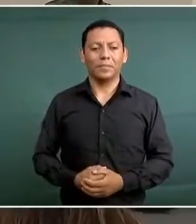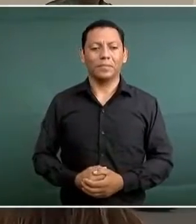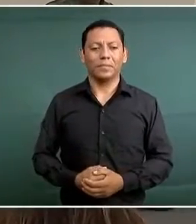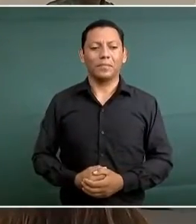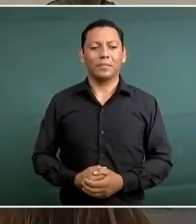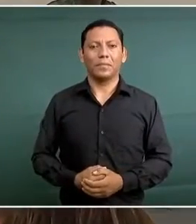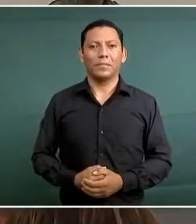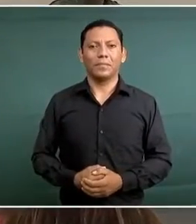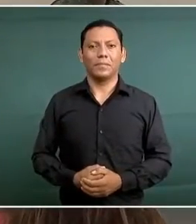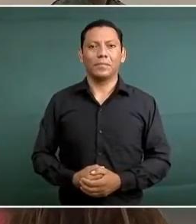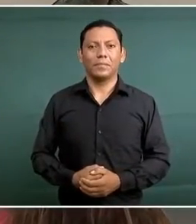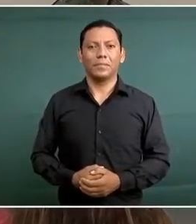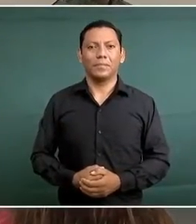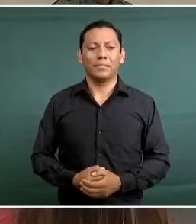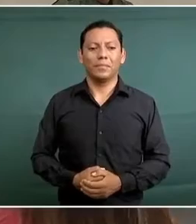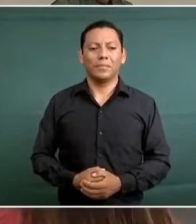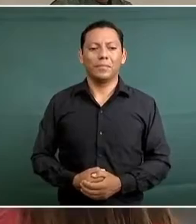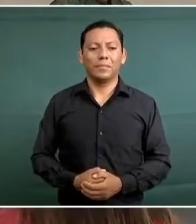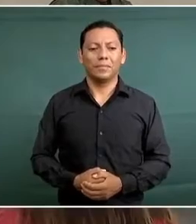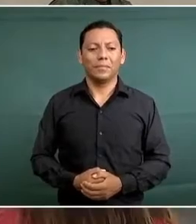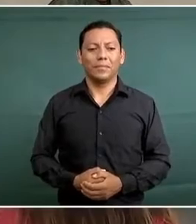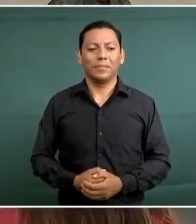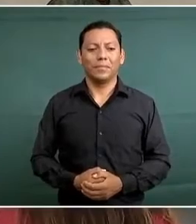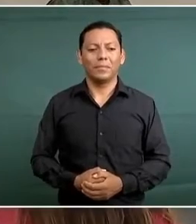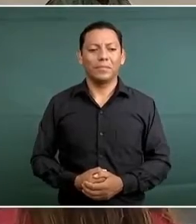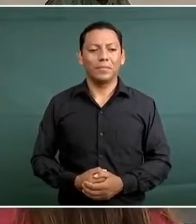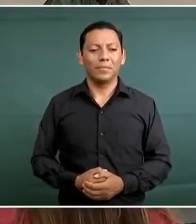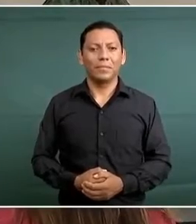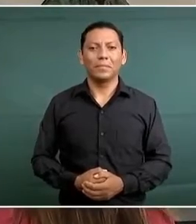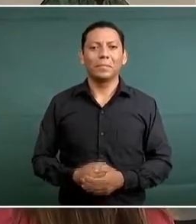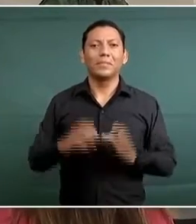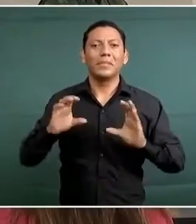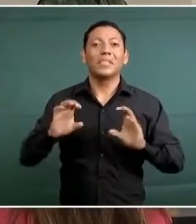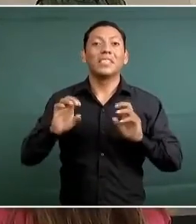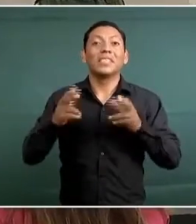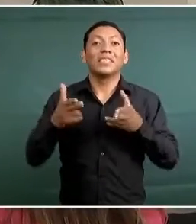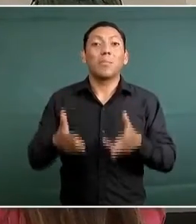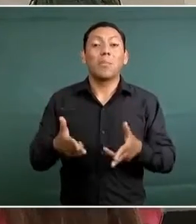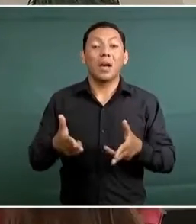me rayé porque esta es este siapaneca